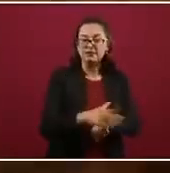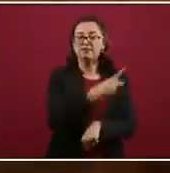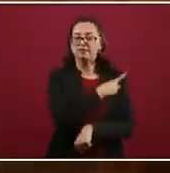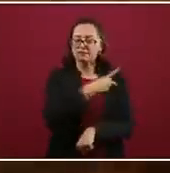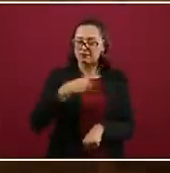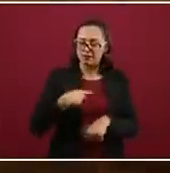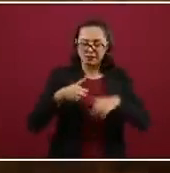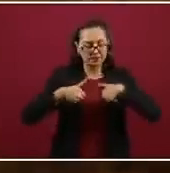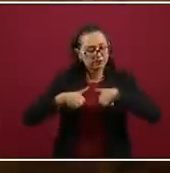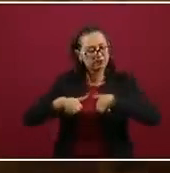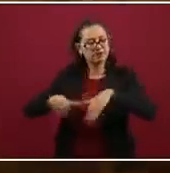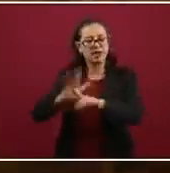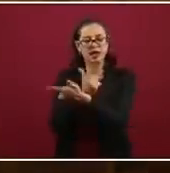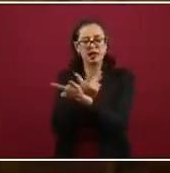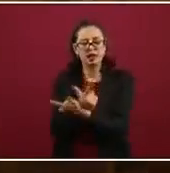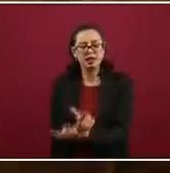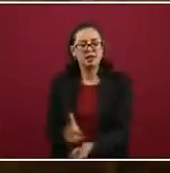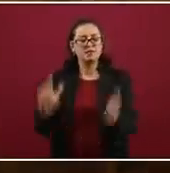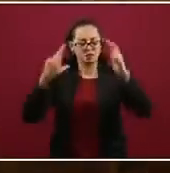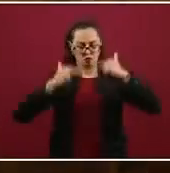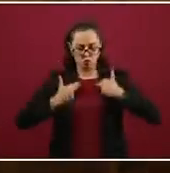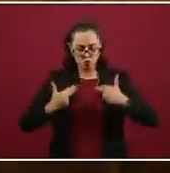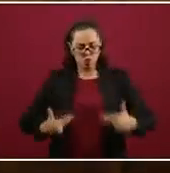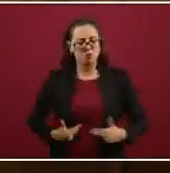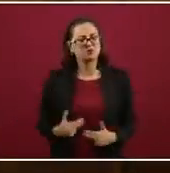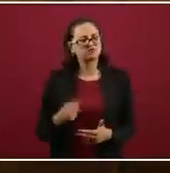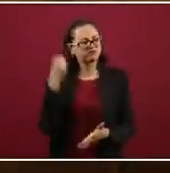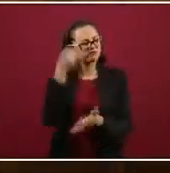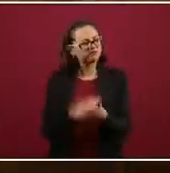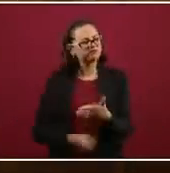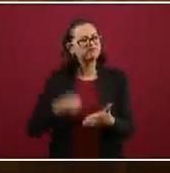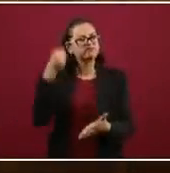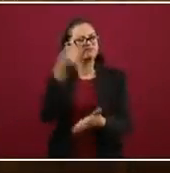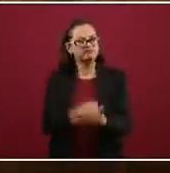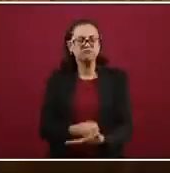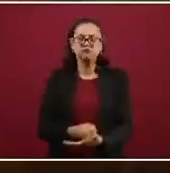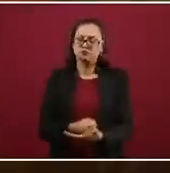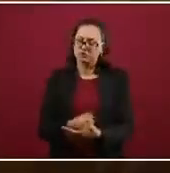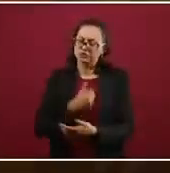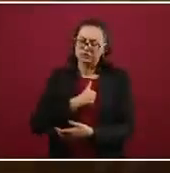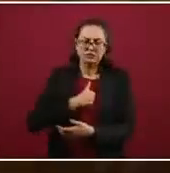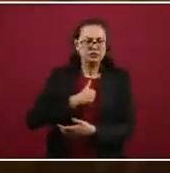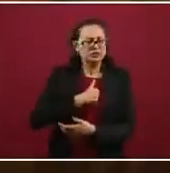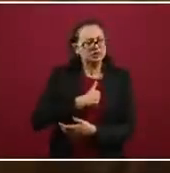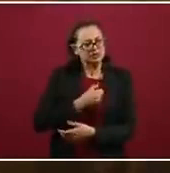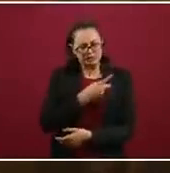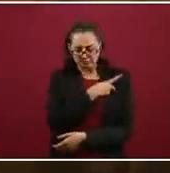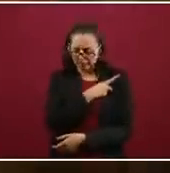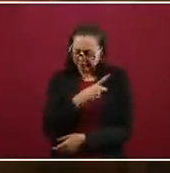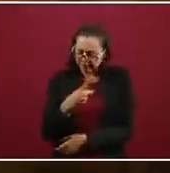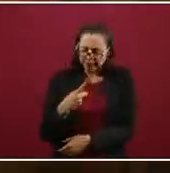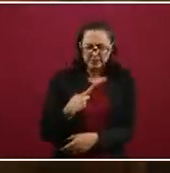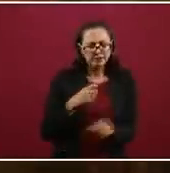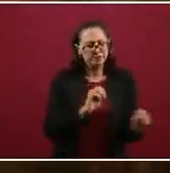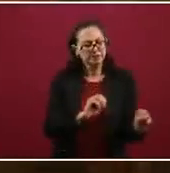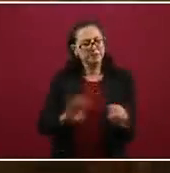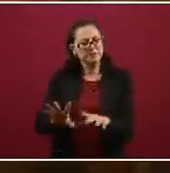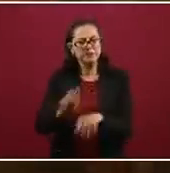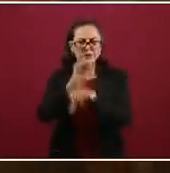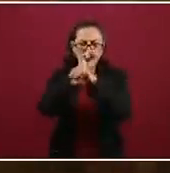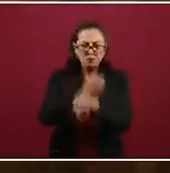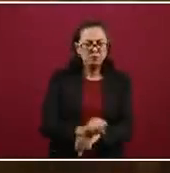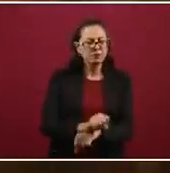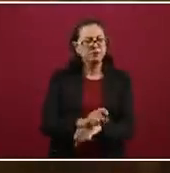libertad, por así exigirlo la humanidad y dictarlo la misericordia. Queda totalmente abolida la paga